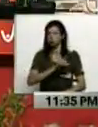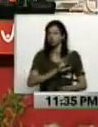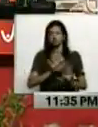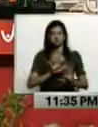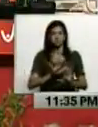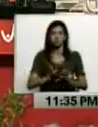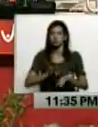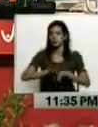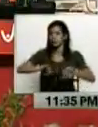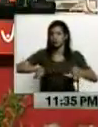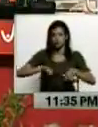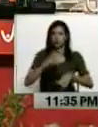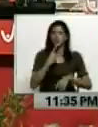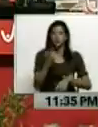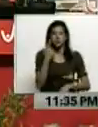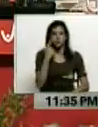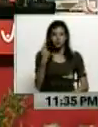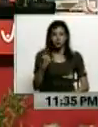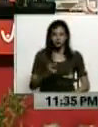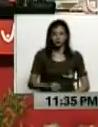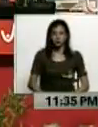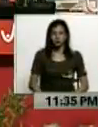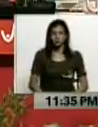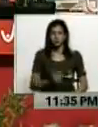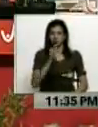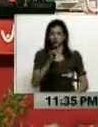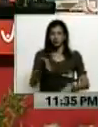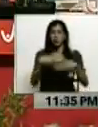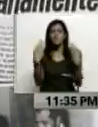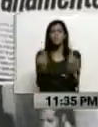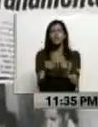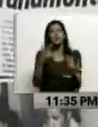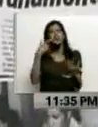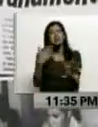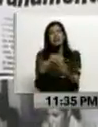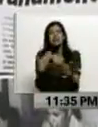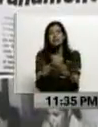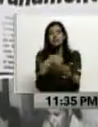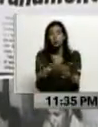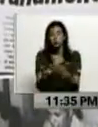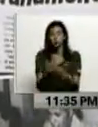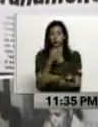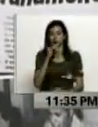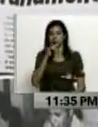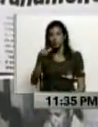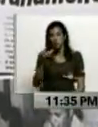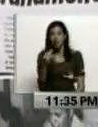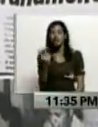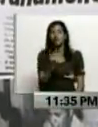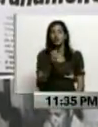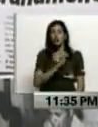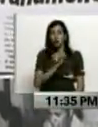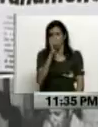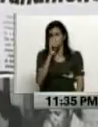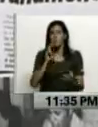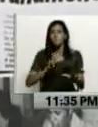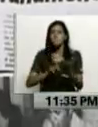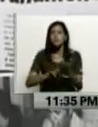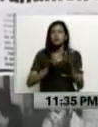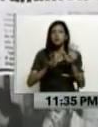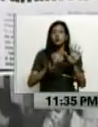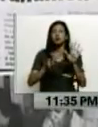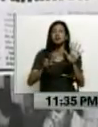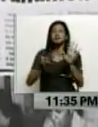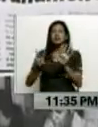República miren esto denunci familiares y testigos oculares 22 de